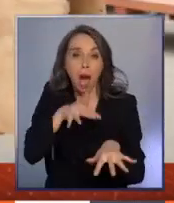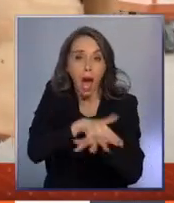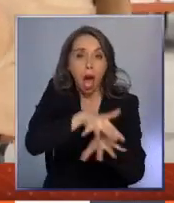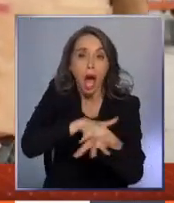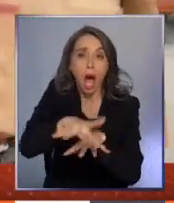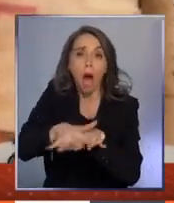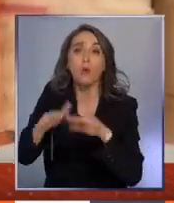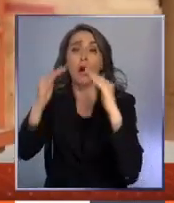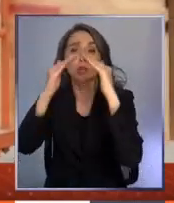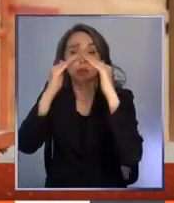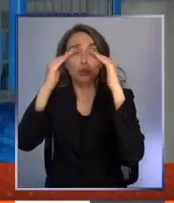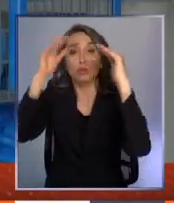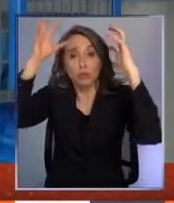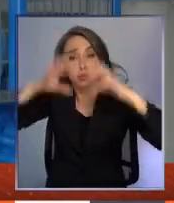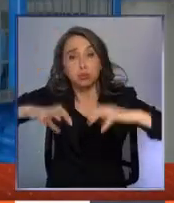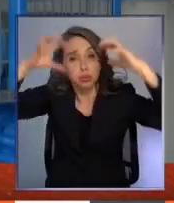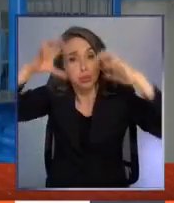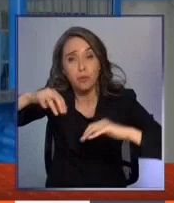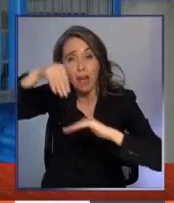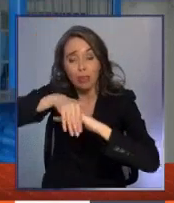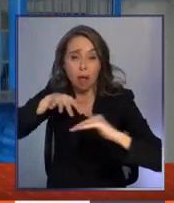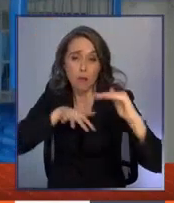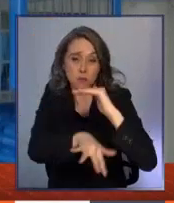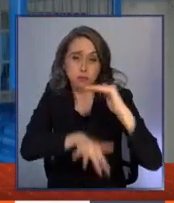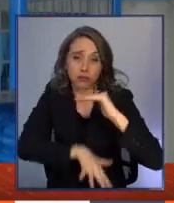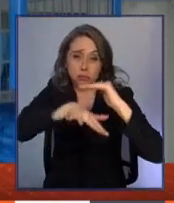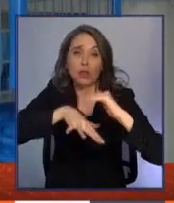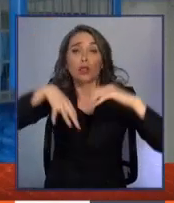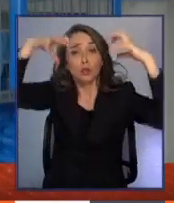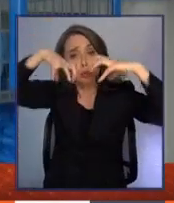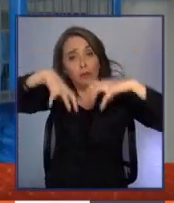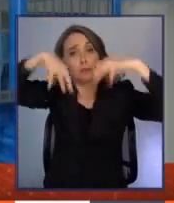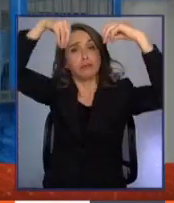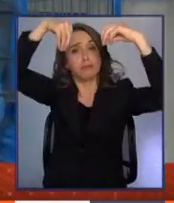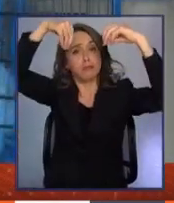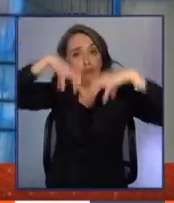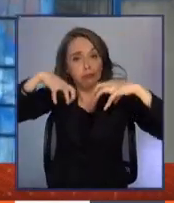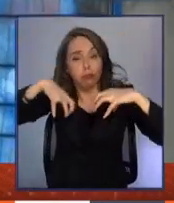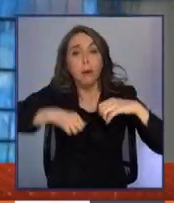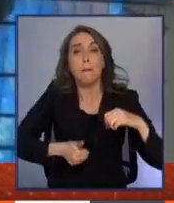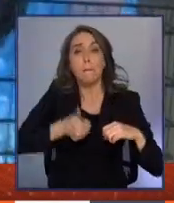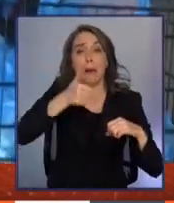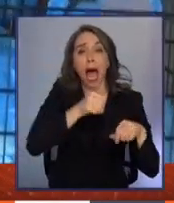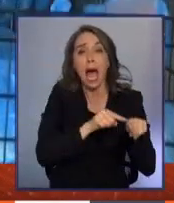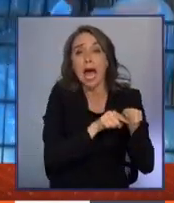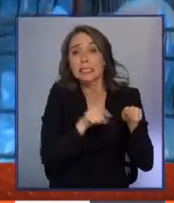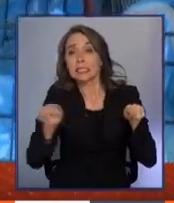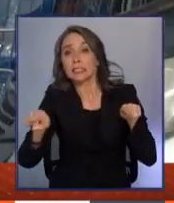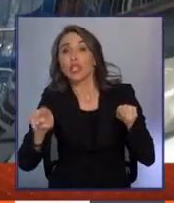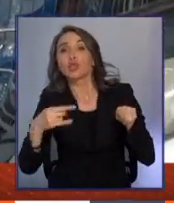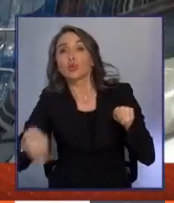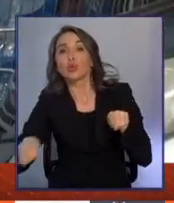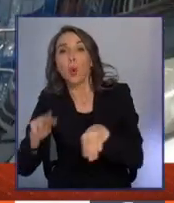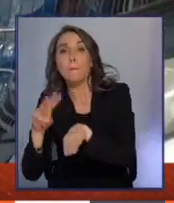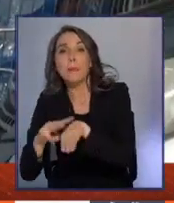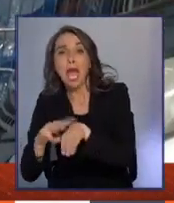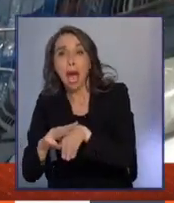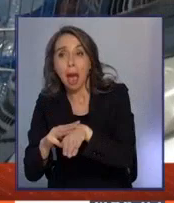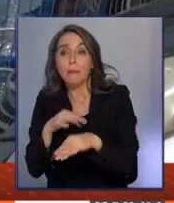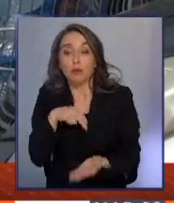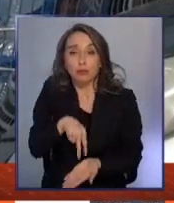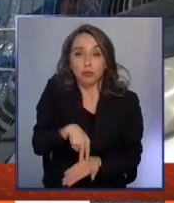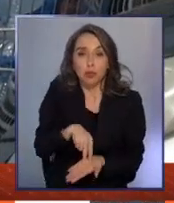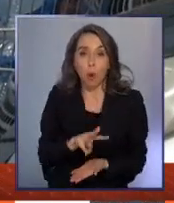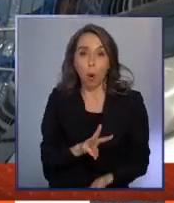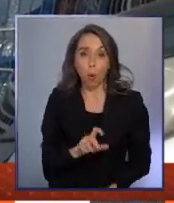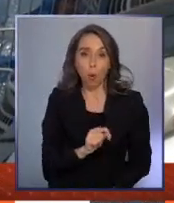que la lluvia ya ha dejado durante la tarde. Ha llovido intermitentemente, principalmente más al sur, en Miami. Nosotros nos encontramos, como vuelvo y les digo, aquí en West